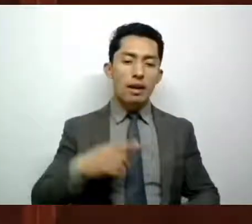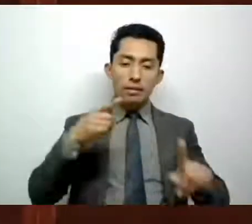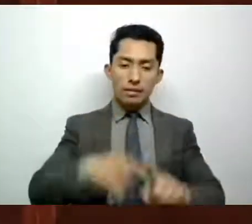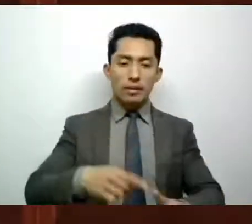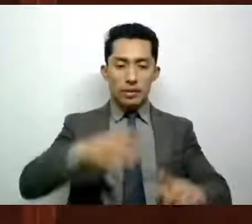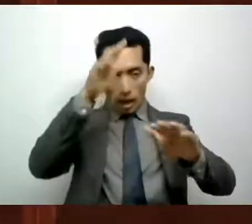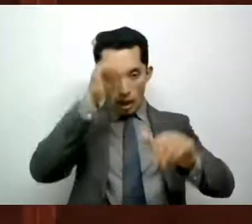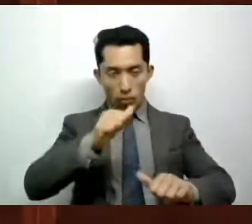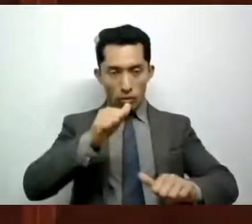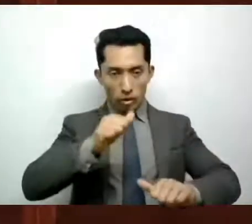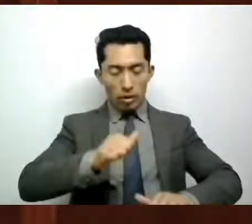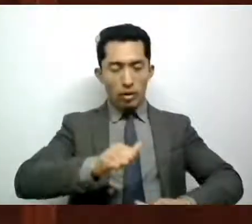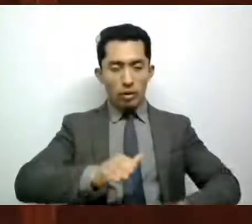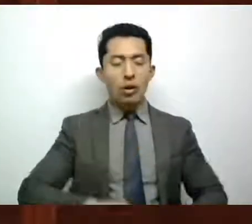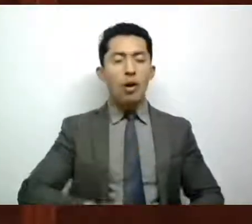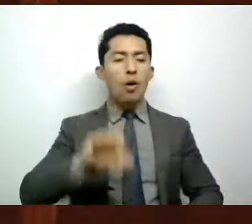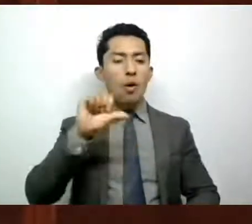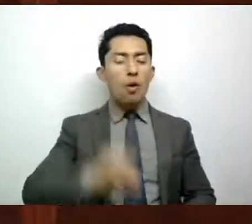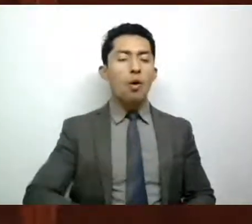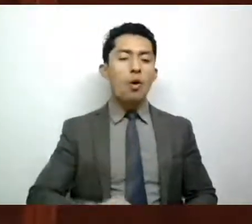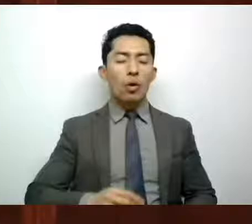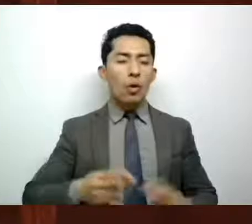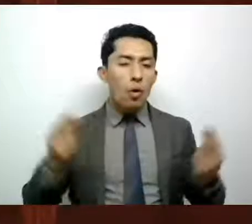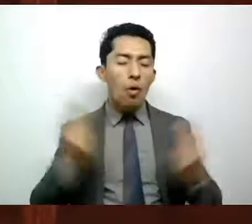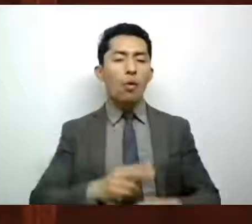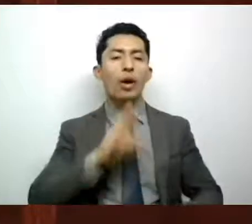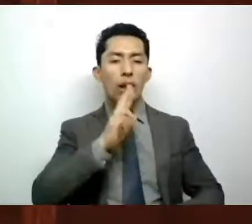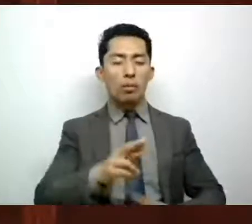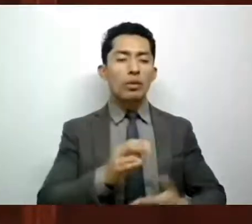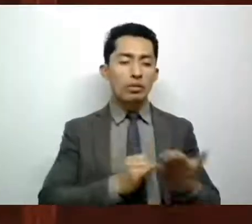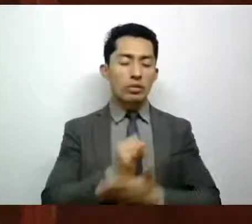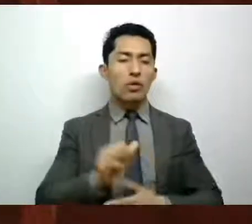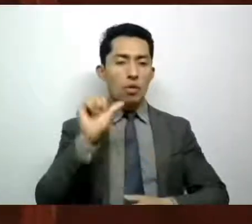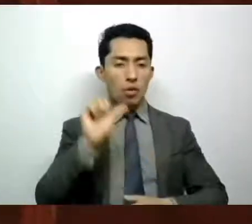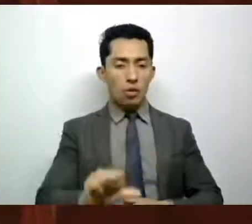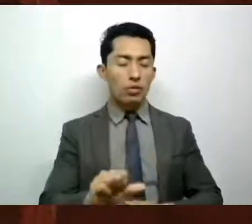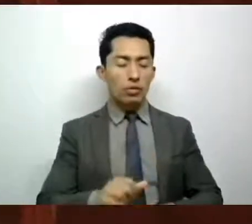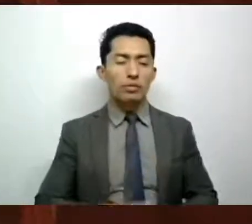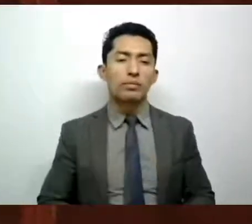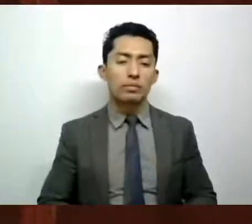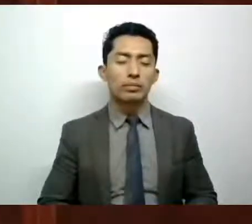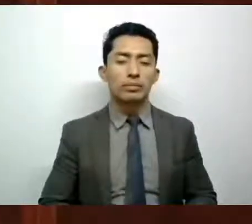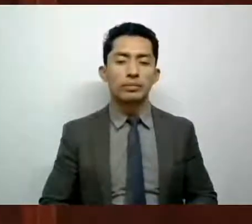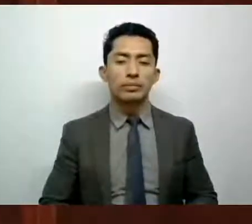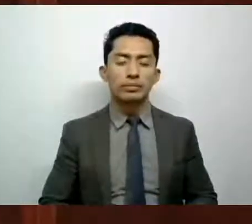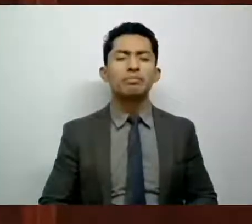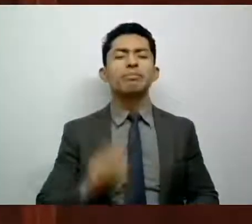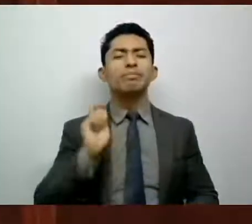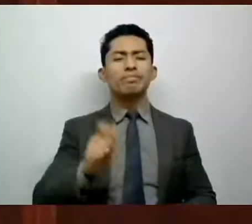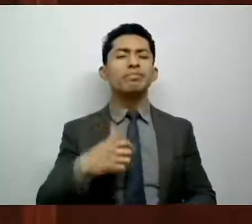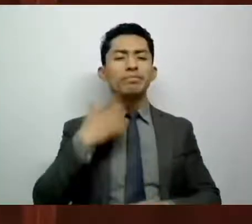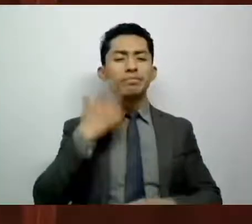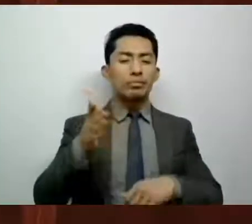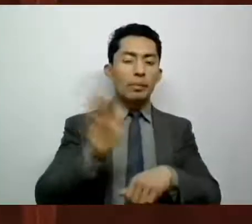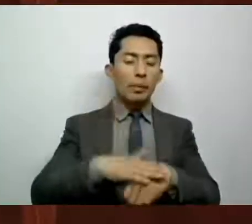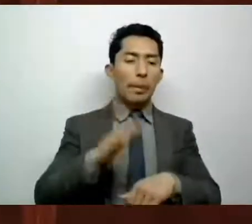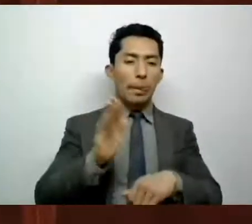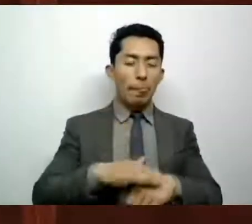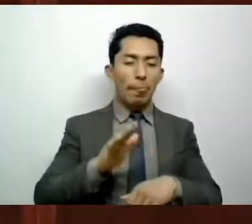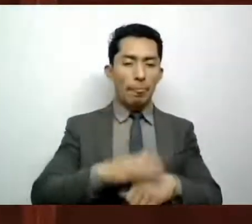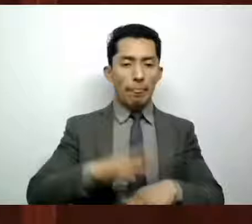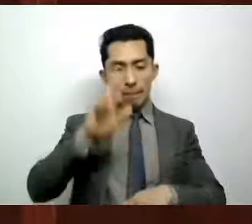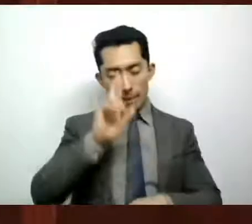siguiente punto de acuerdo de urgente y obvia resolución, por el que se